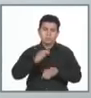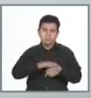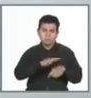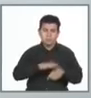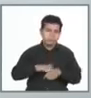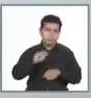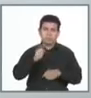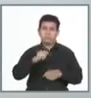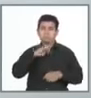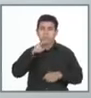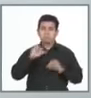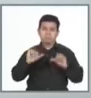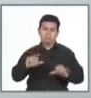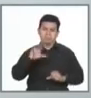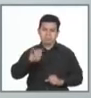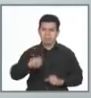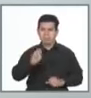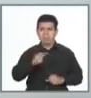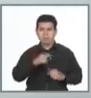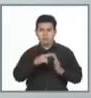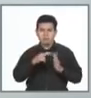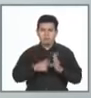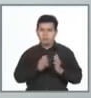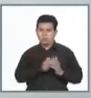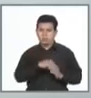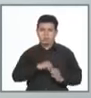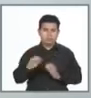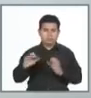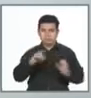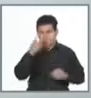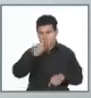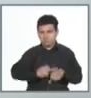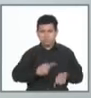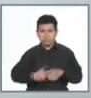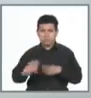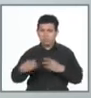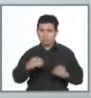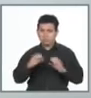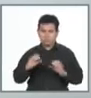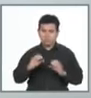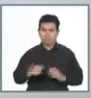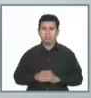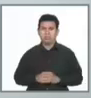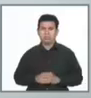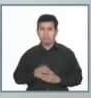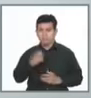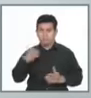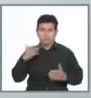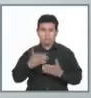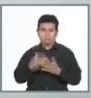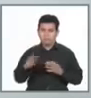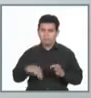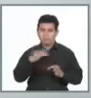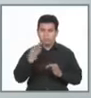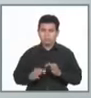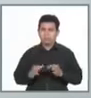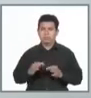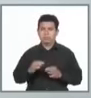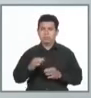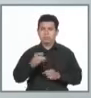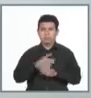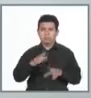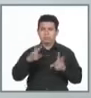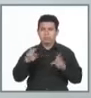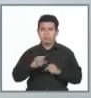favor no bajar la guardia seguir todas las medidas sanitarias para evitar más contagios en oaxaca y es así como llegamos a la parte final de este